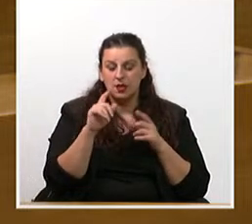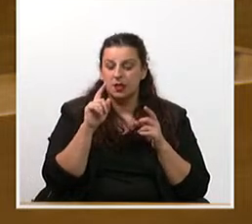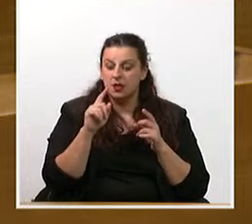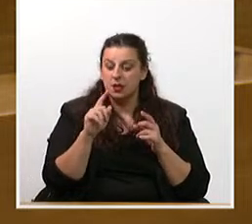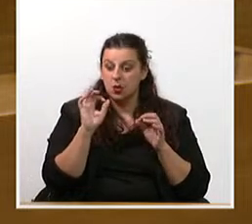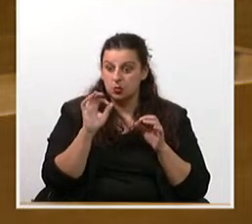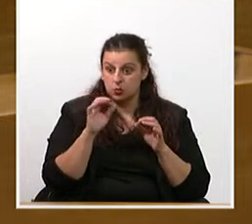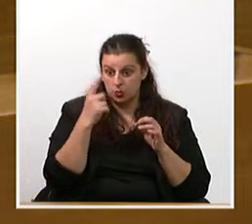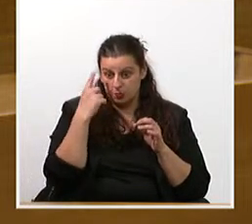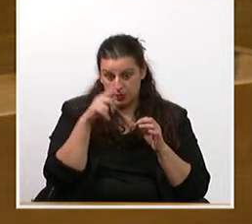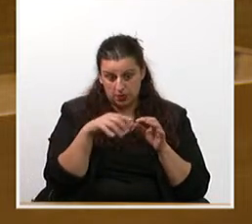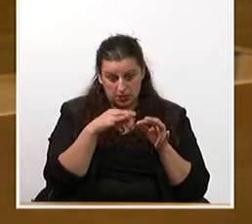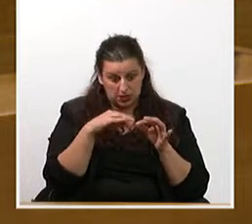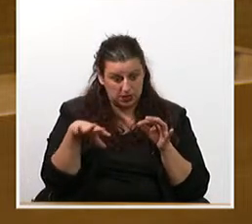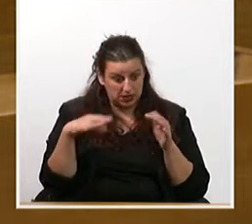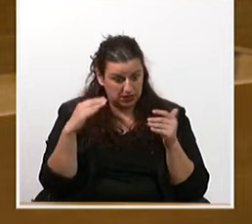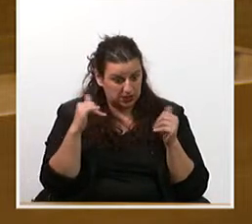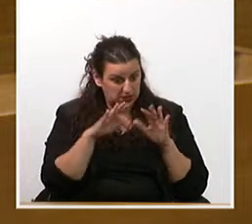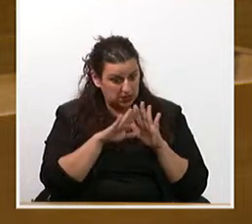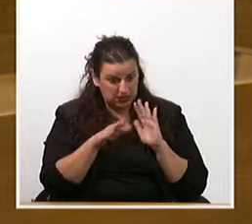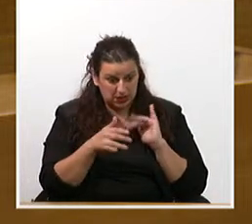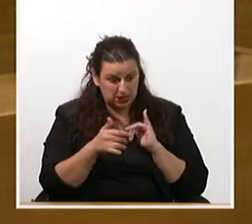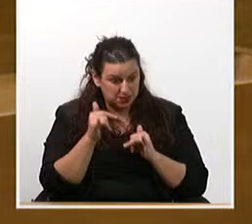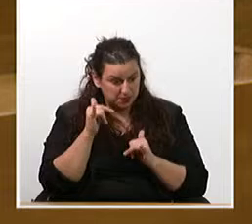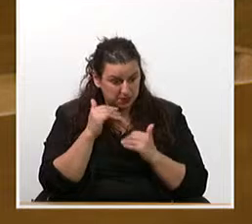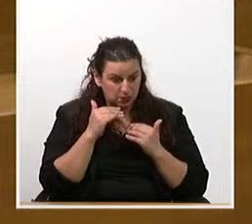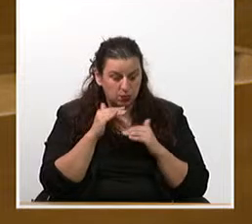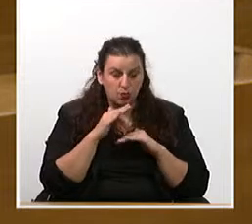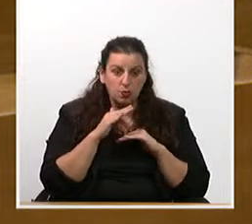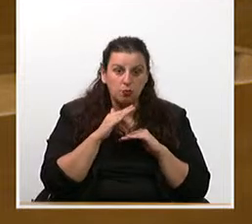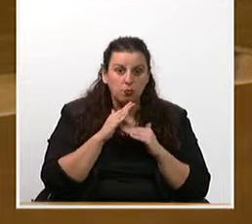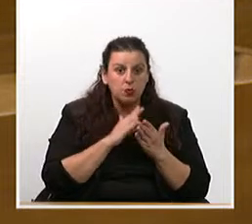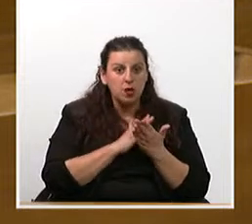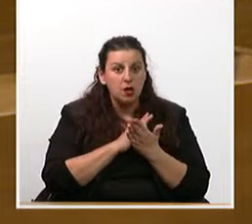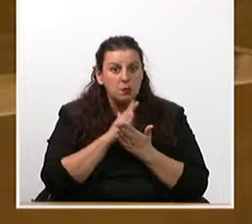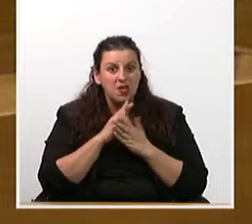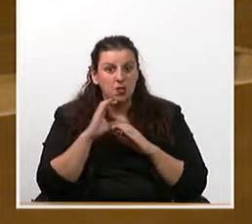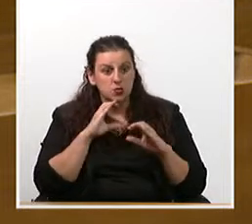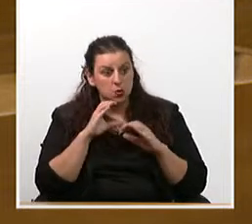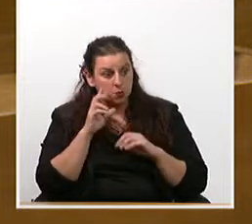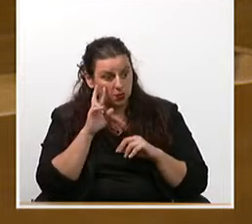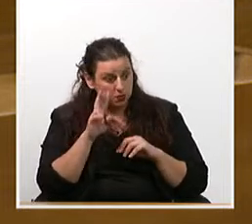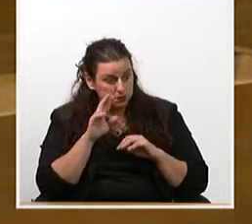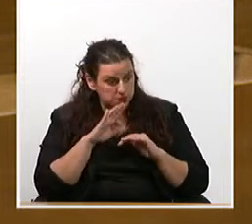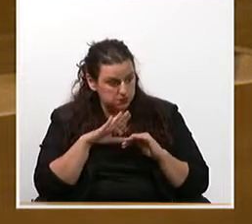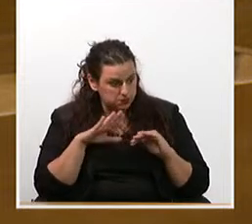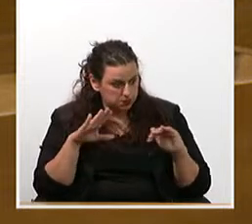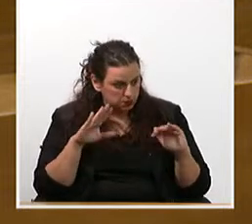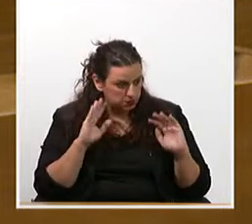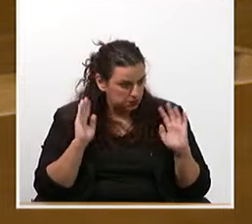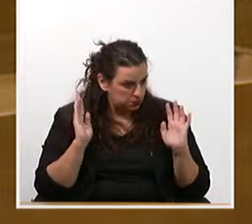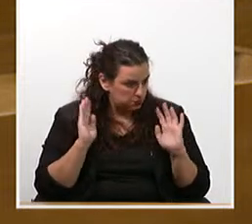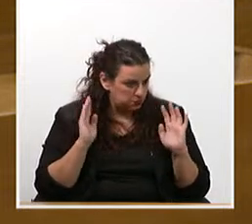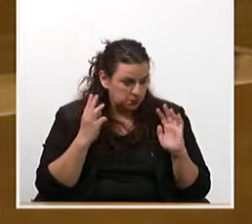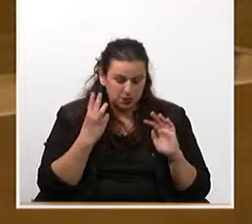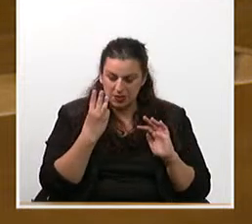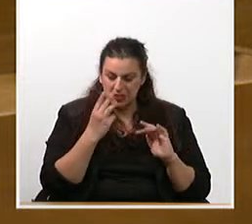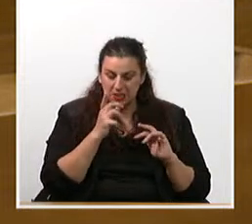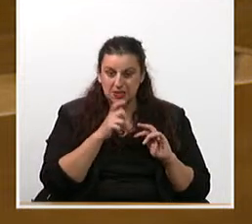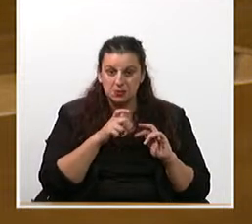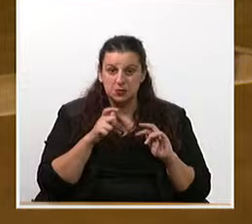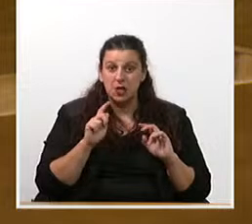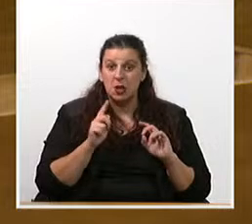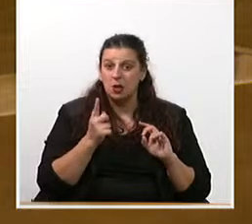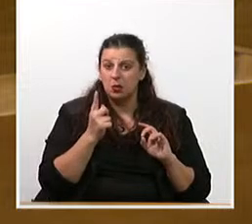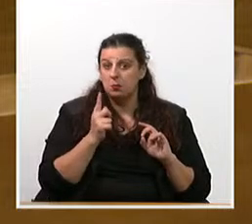acad a trés de comunica señor conseller falta de categoría y estas tres person van ser la primera